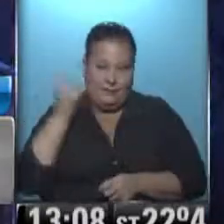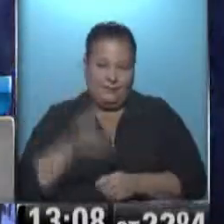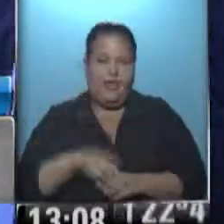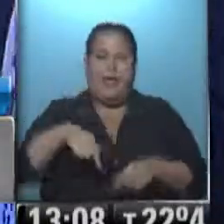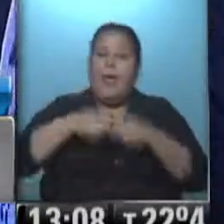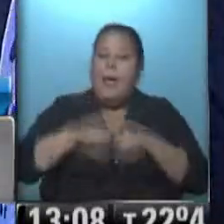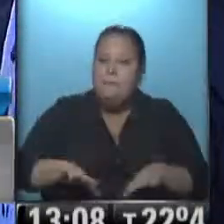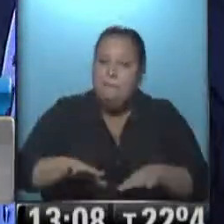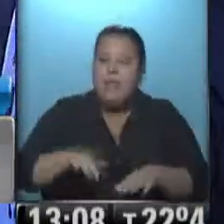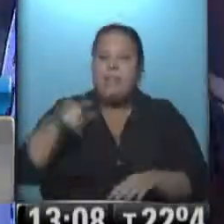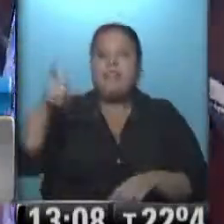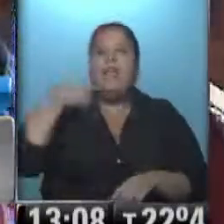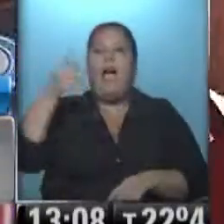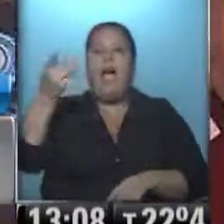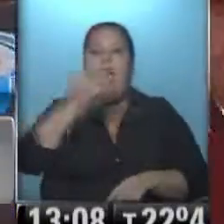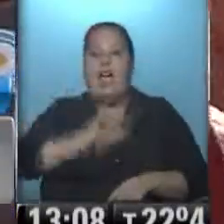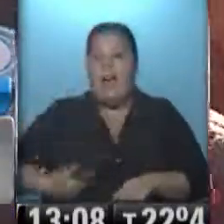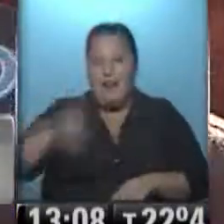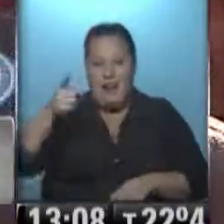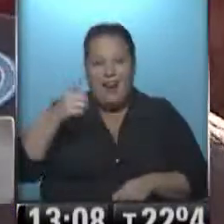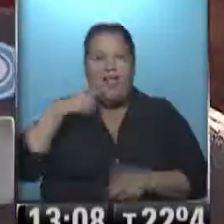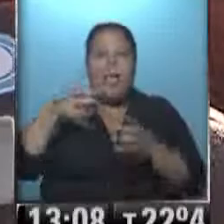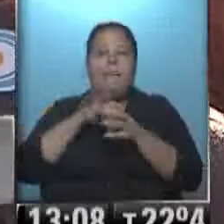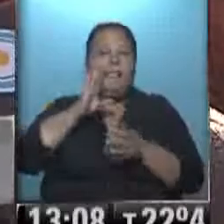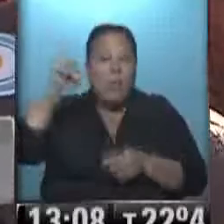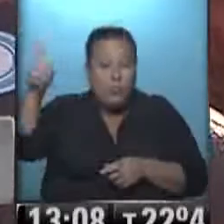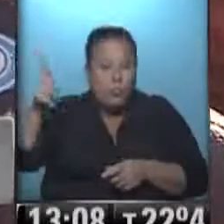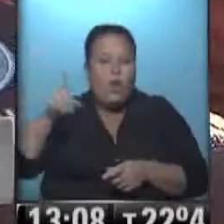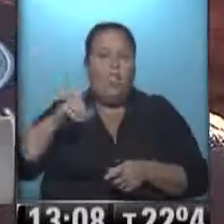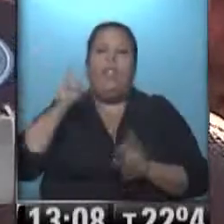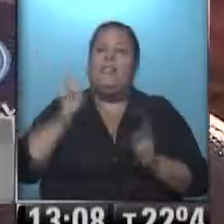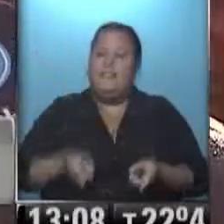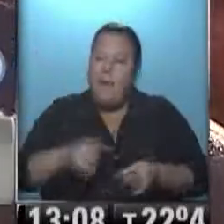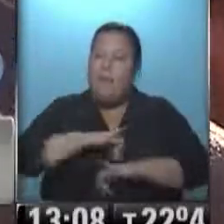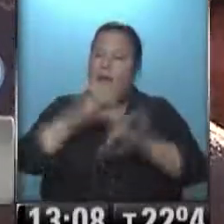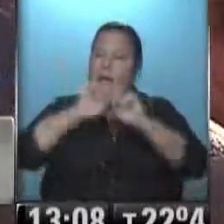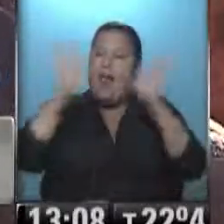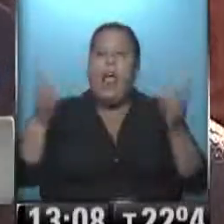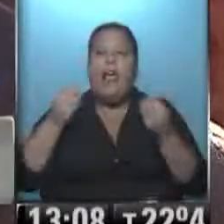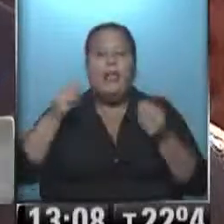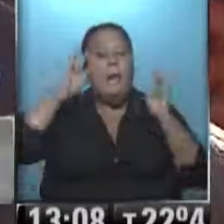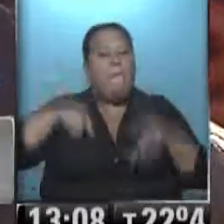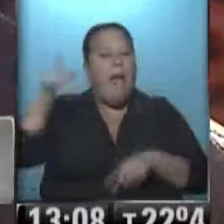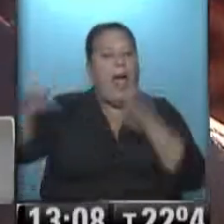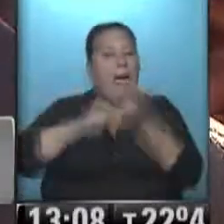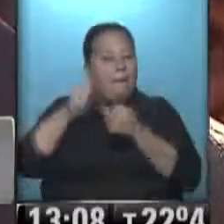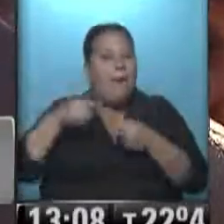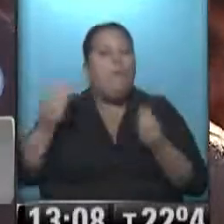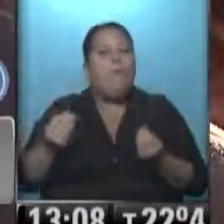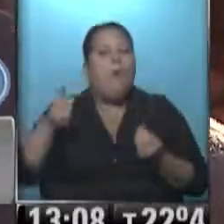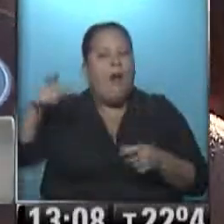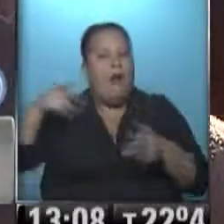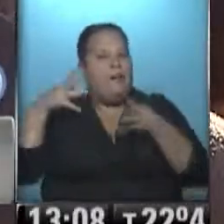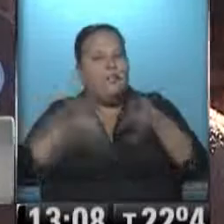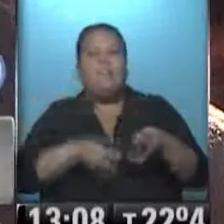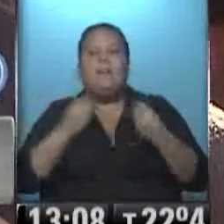Estamos denunciando el lockout ilegal de parte de esta patronal, de este monopolio norteamericano. Y también además que queda bien en claro cuáles son los planes de esta empresa, por qué llevó adelante este